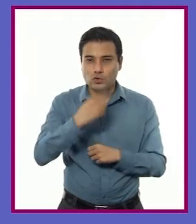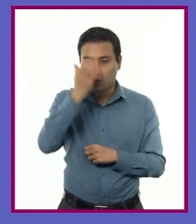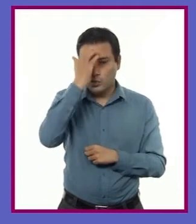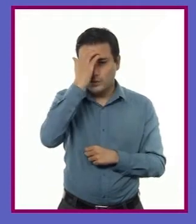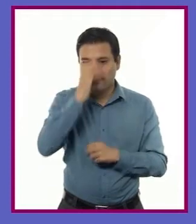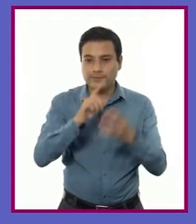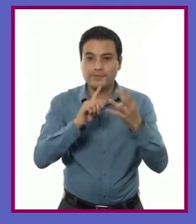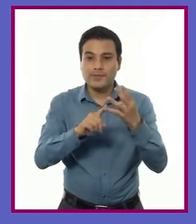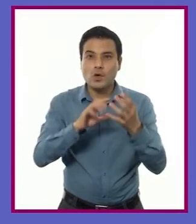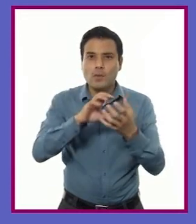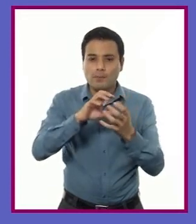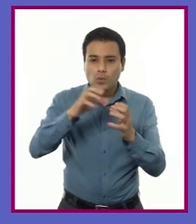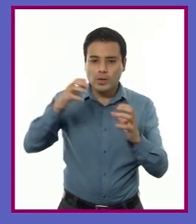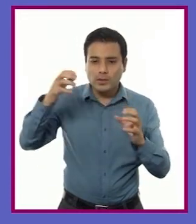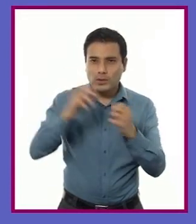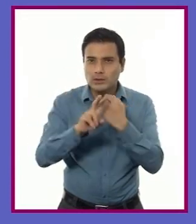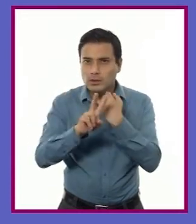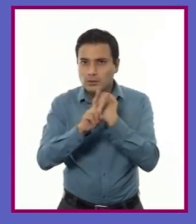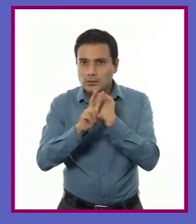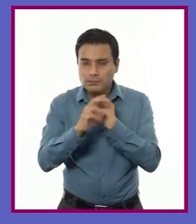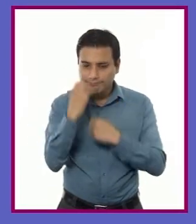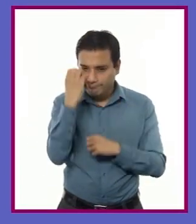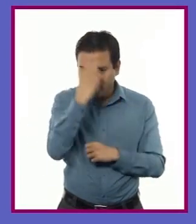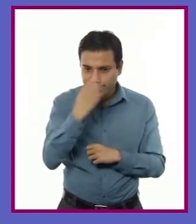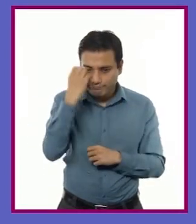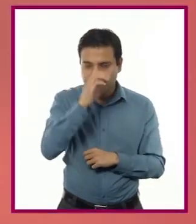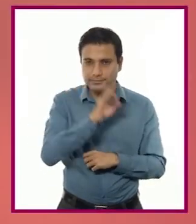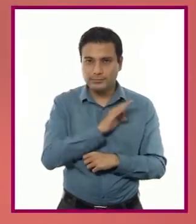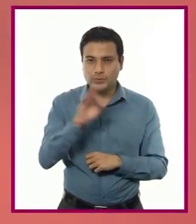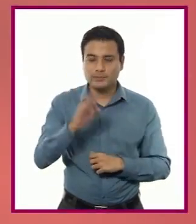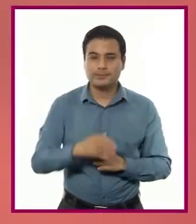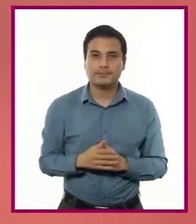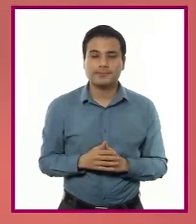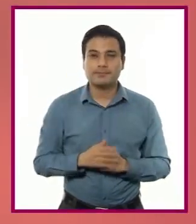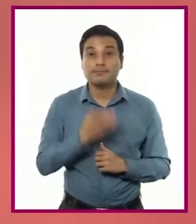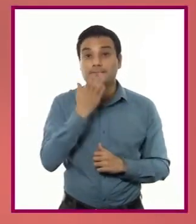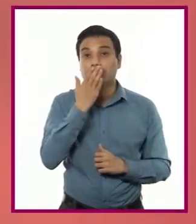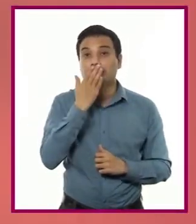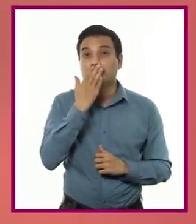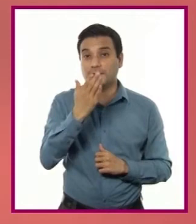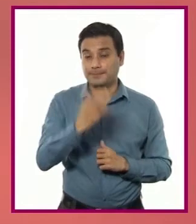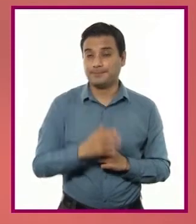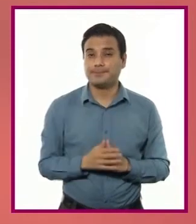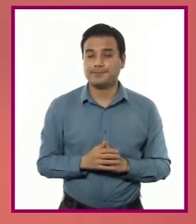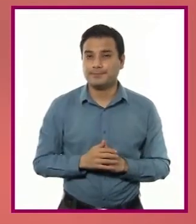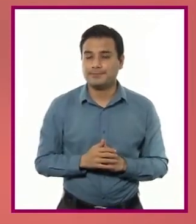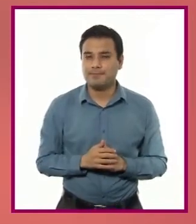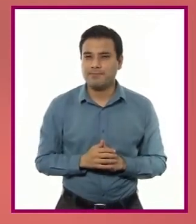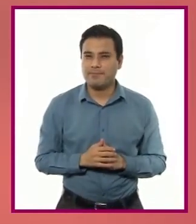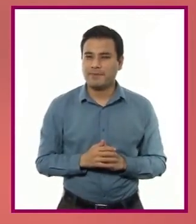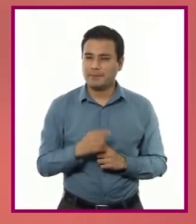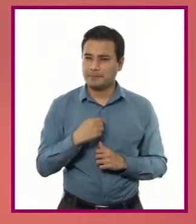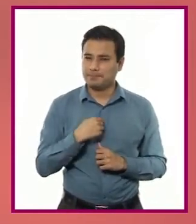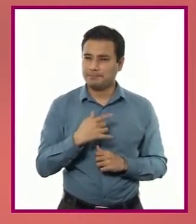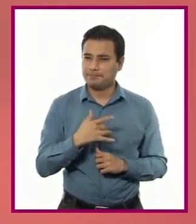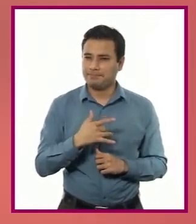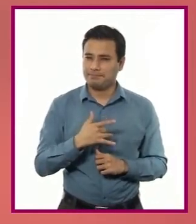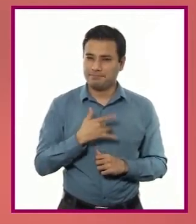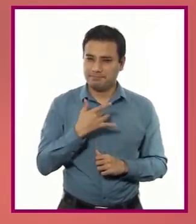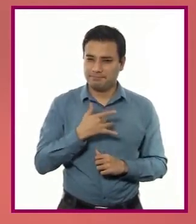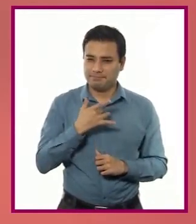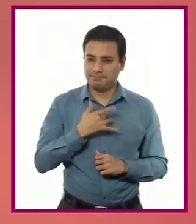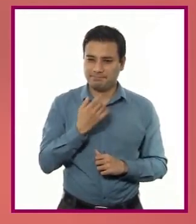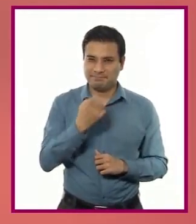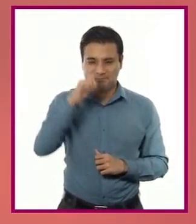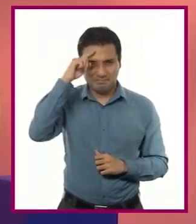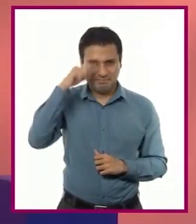observar las moléculas que forman los cristales. Bien, pero me parece que esta respuesta es muy